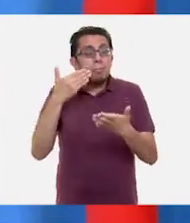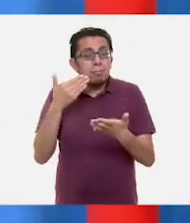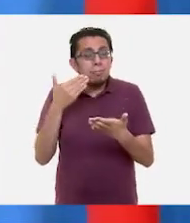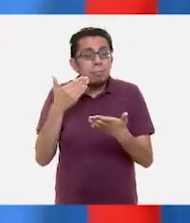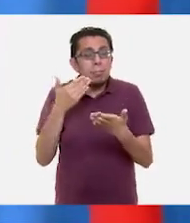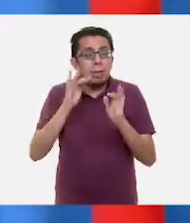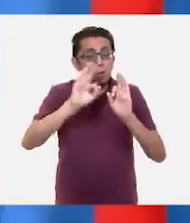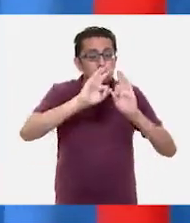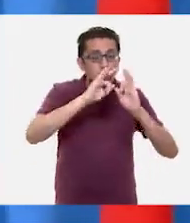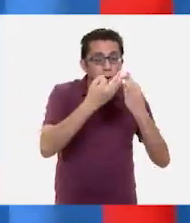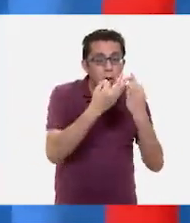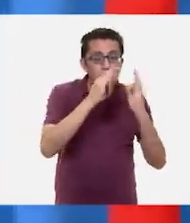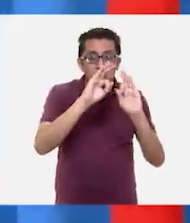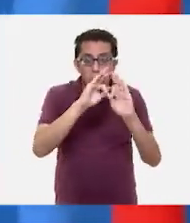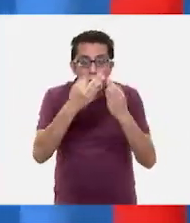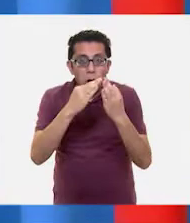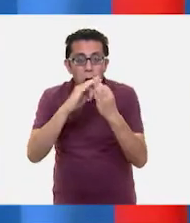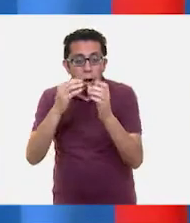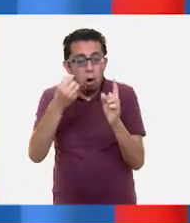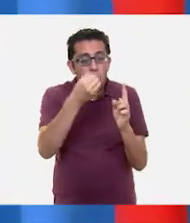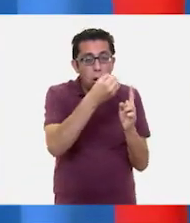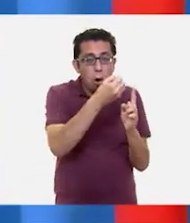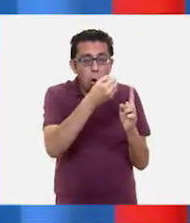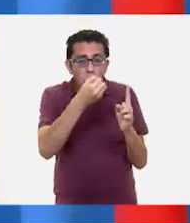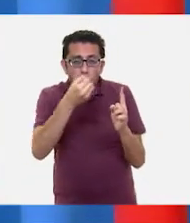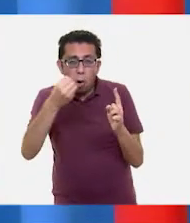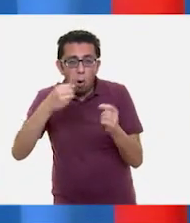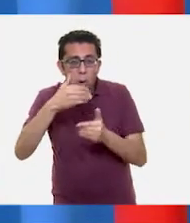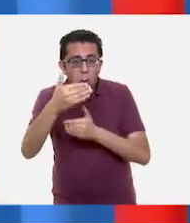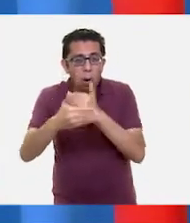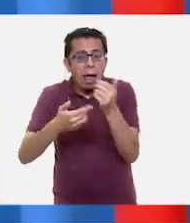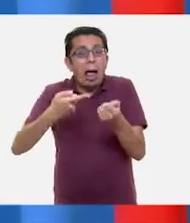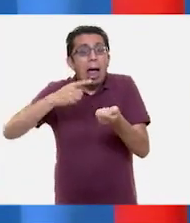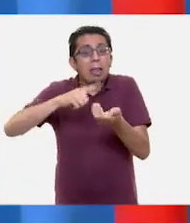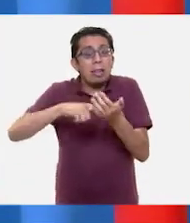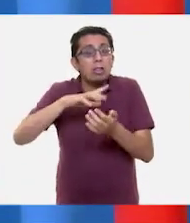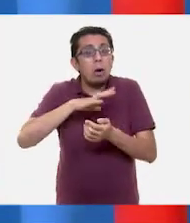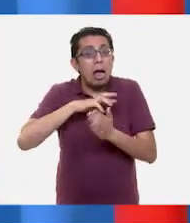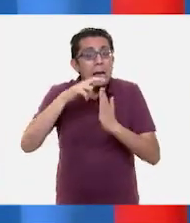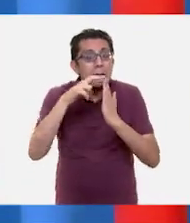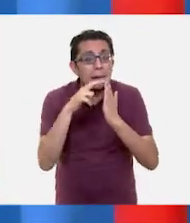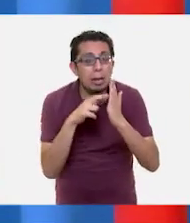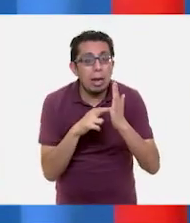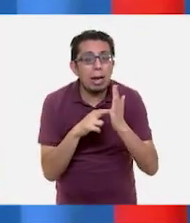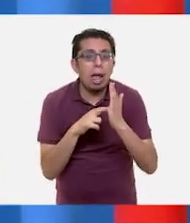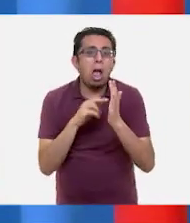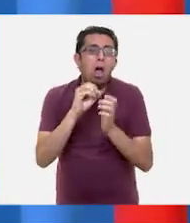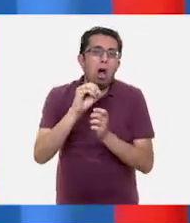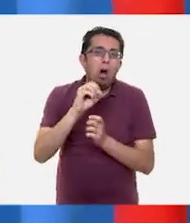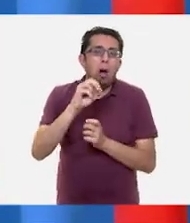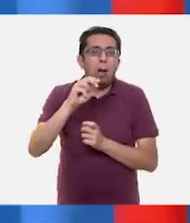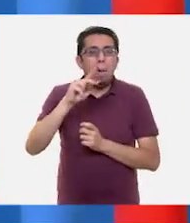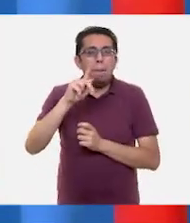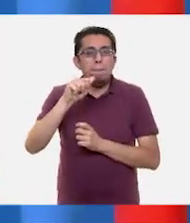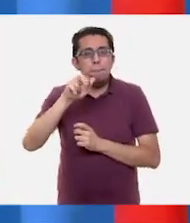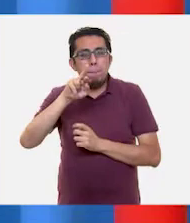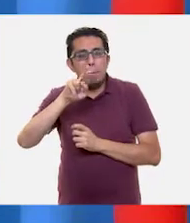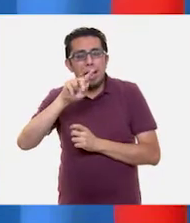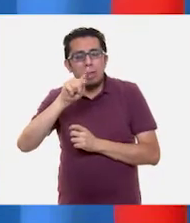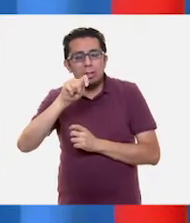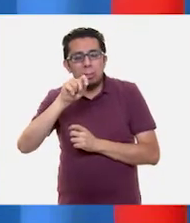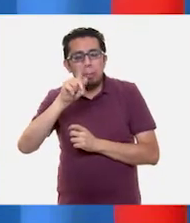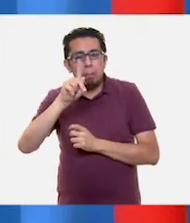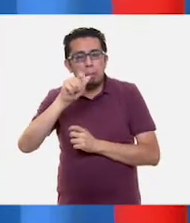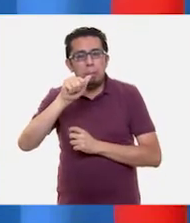de figuras y estas sucesiones siguen una regla o patrón. Y en todas las artesanías vistas que veíamos en las